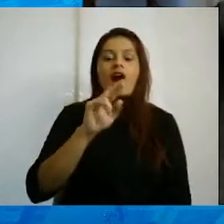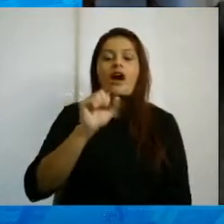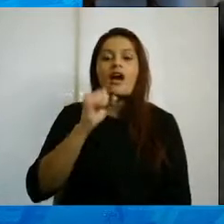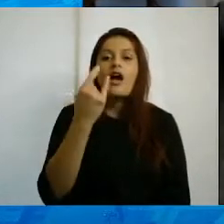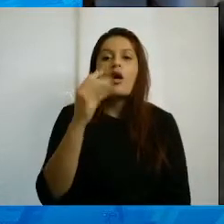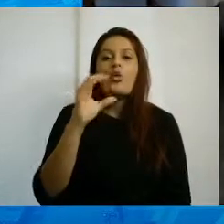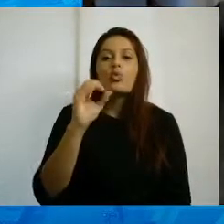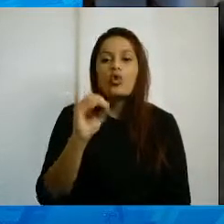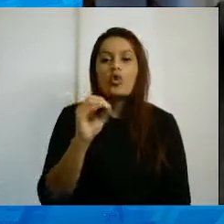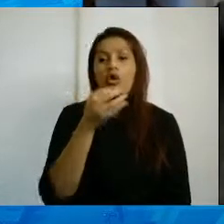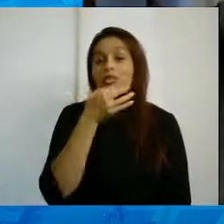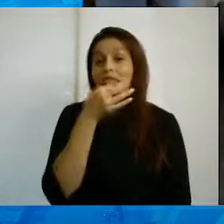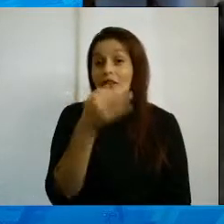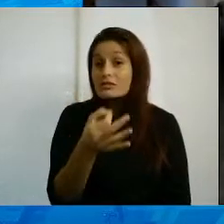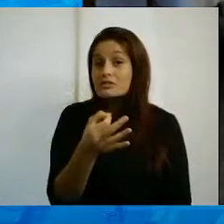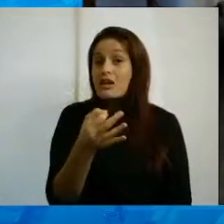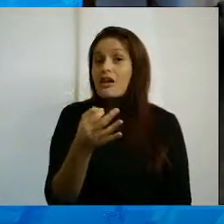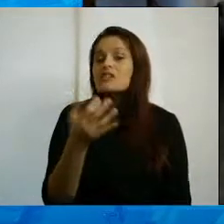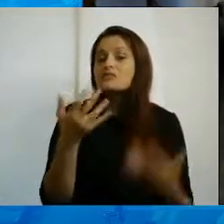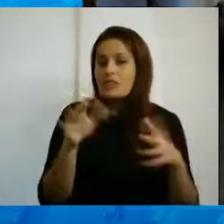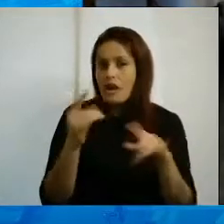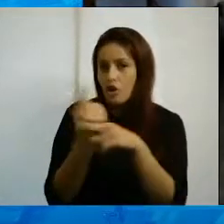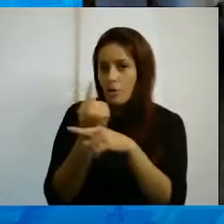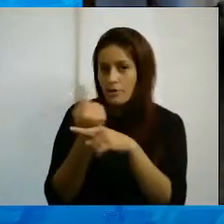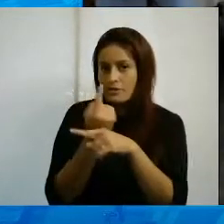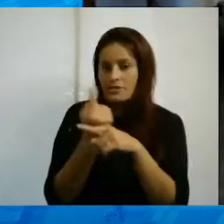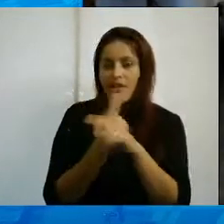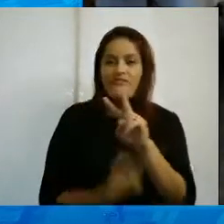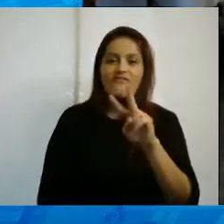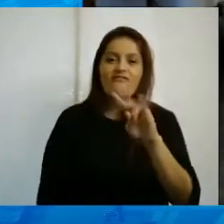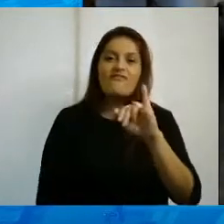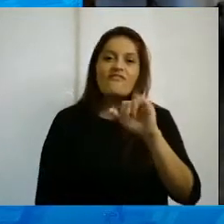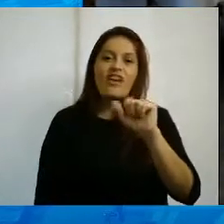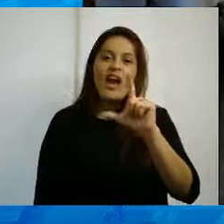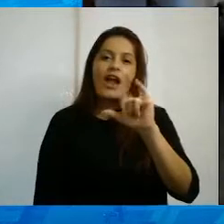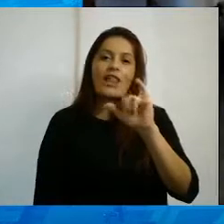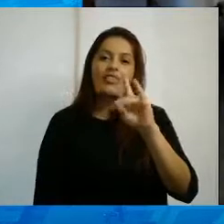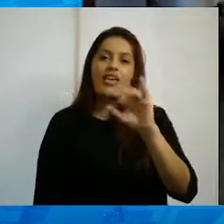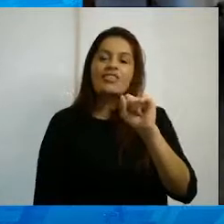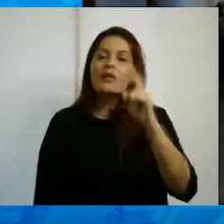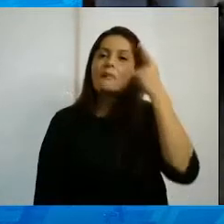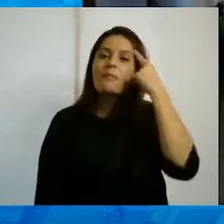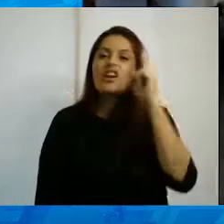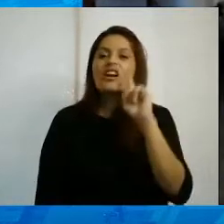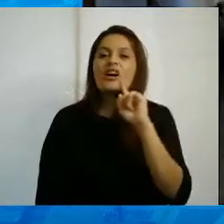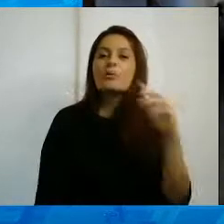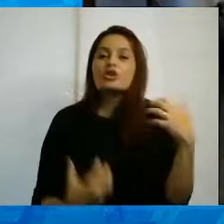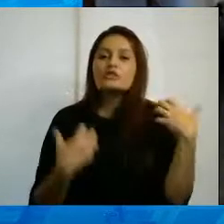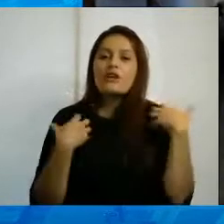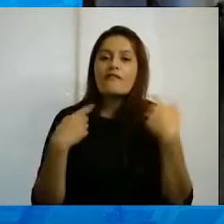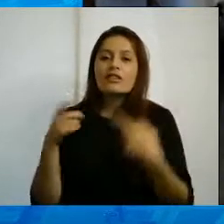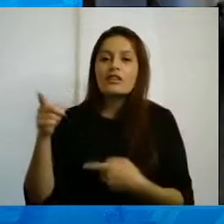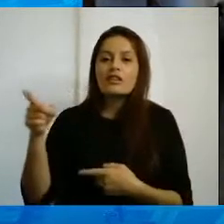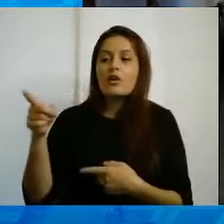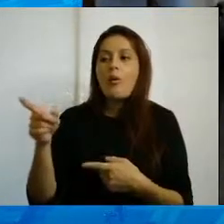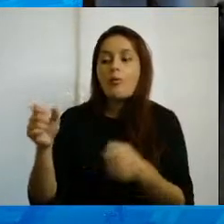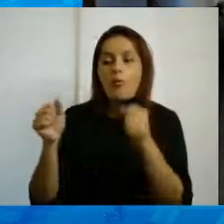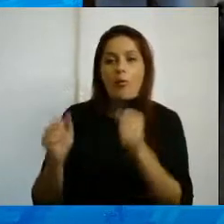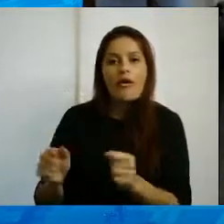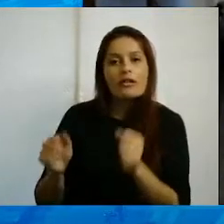una restricción en la cuesta, pero eso pasa por un estudio que se tiene que realizar